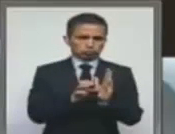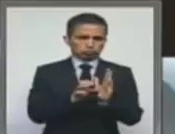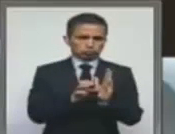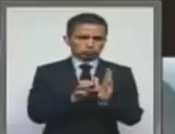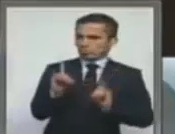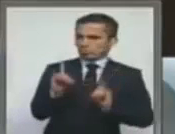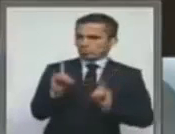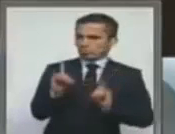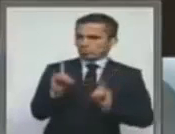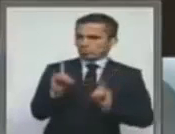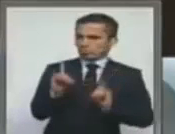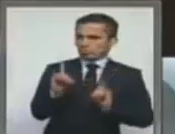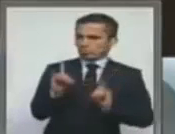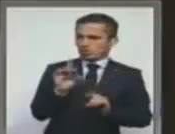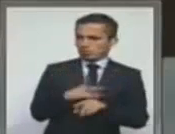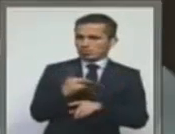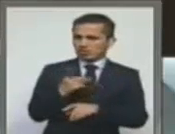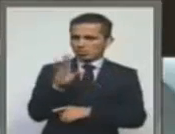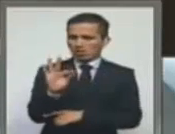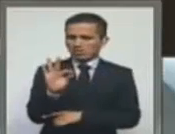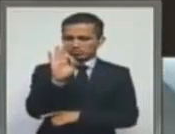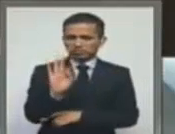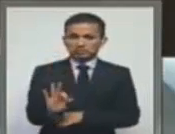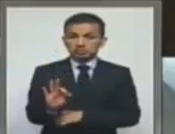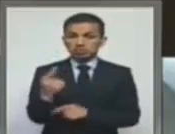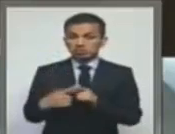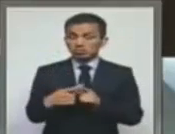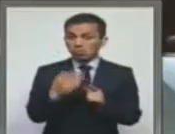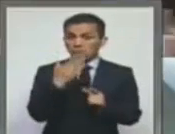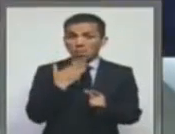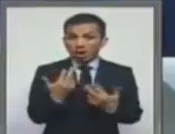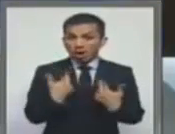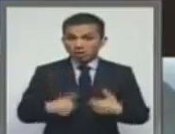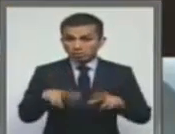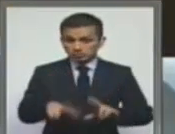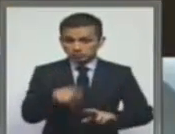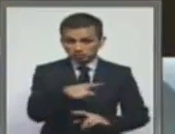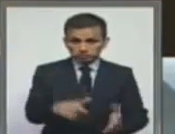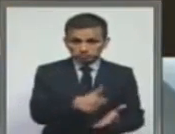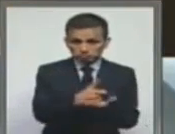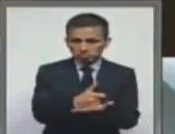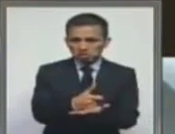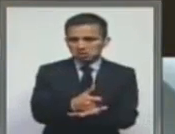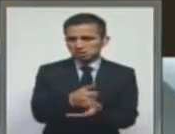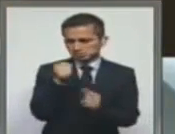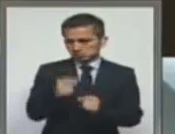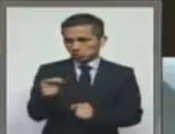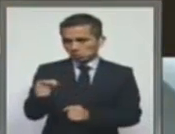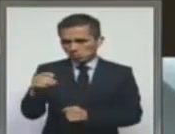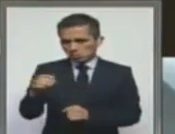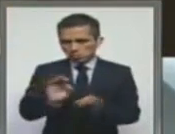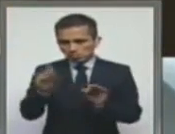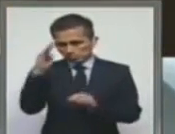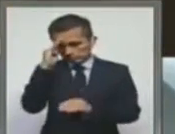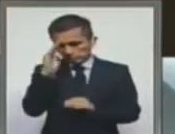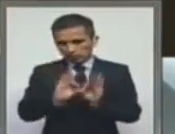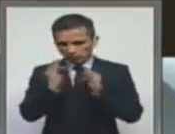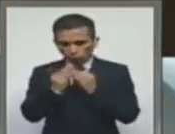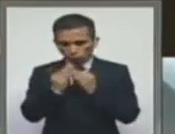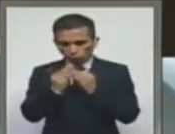ese 40%, los que no son representantes de la ciudad y que no piensan de una manera de izquierda, de una manera